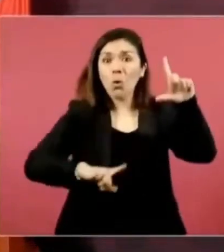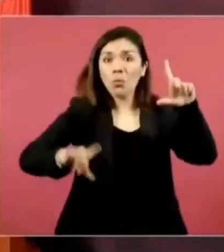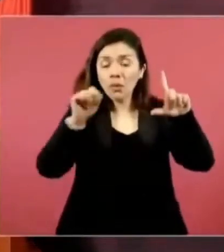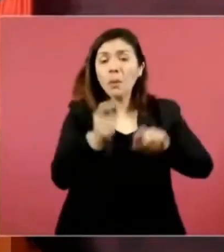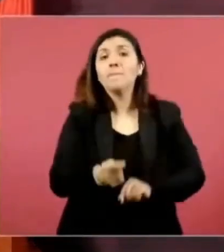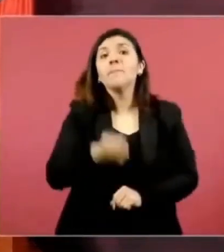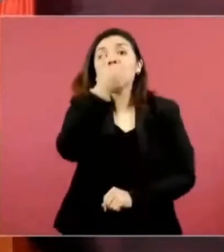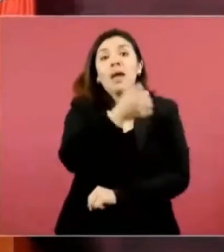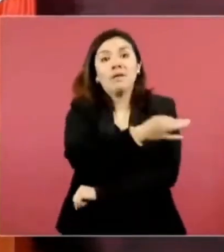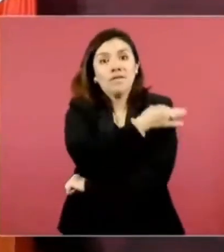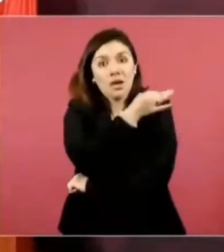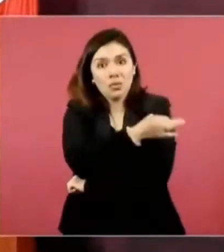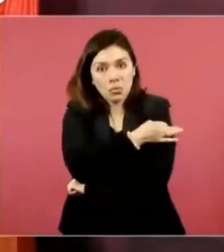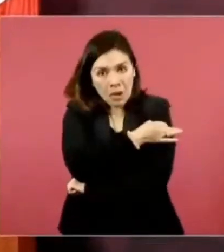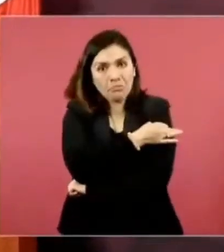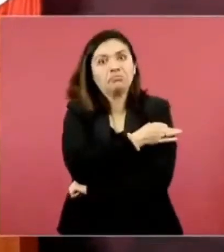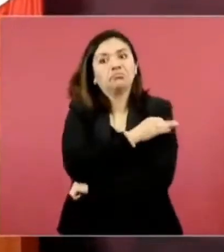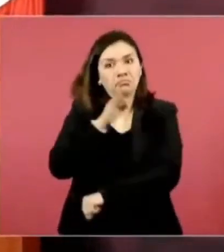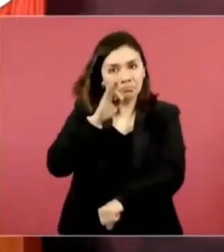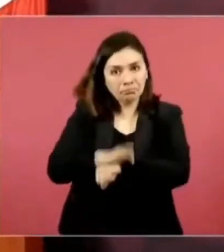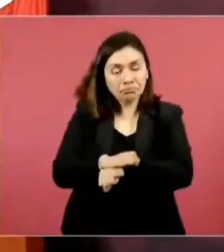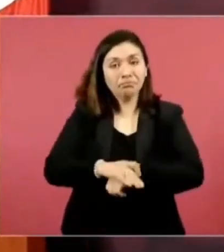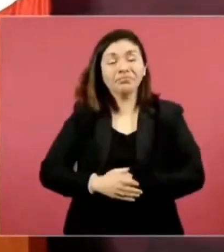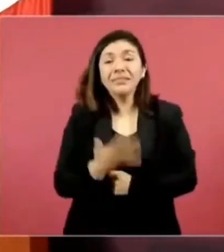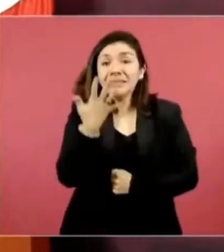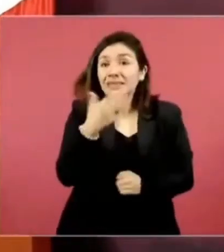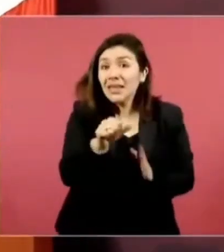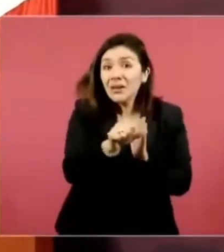dosis. En 5 meses.